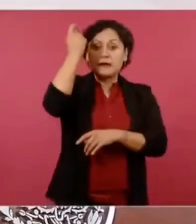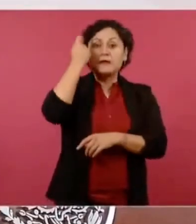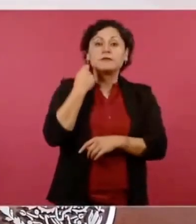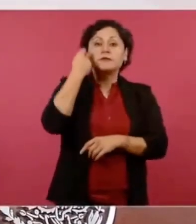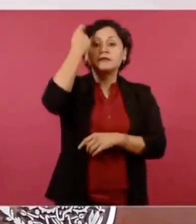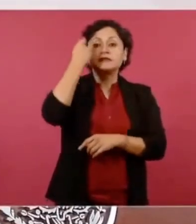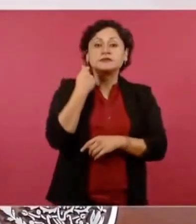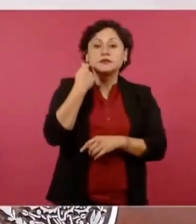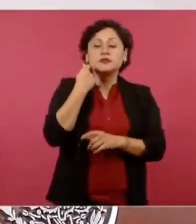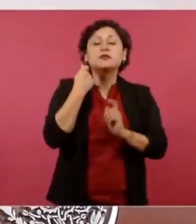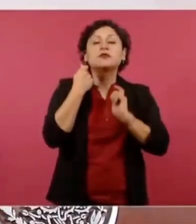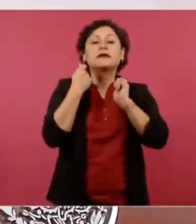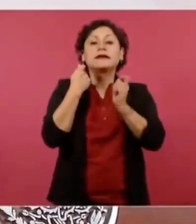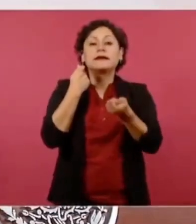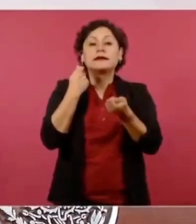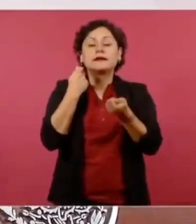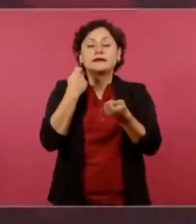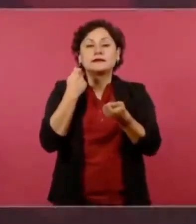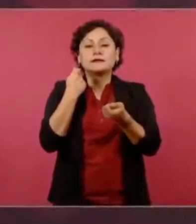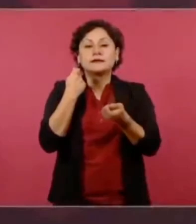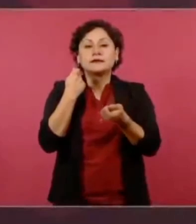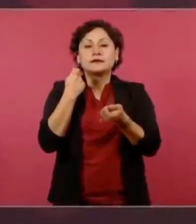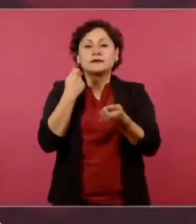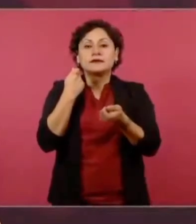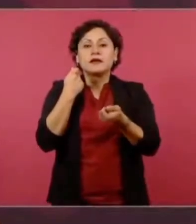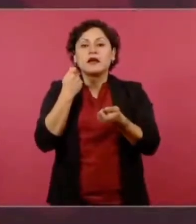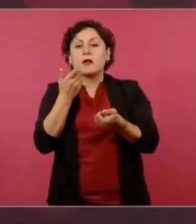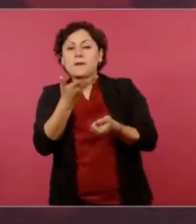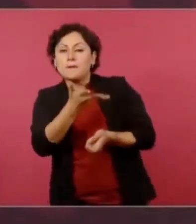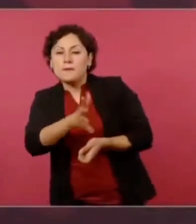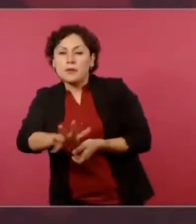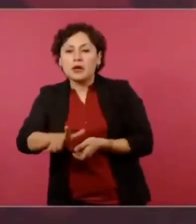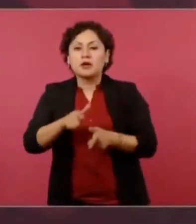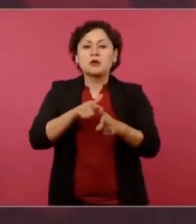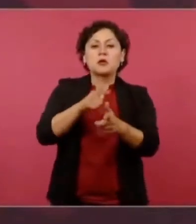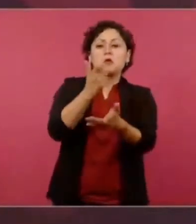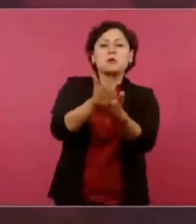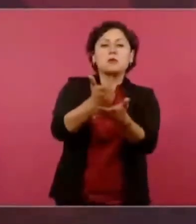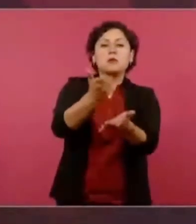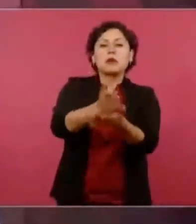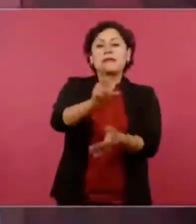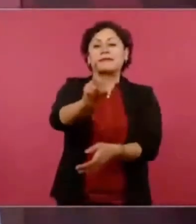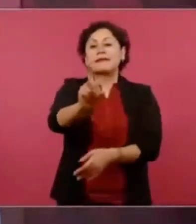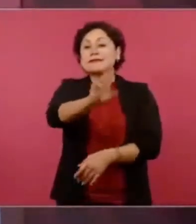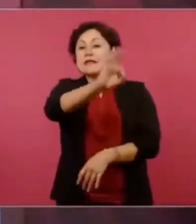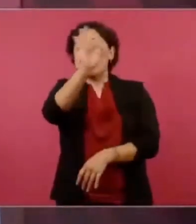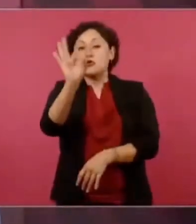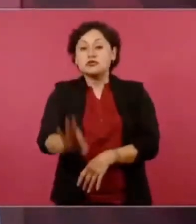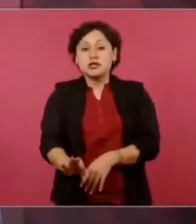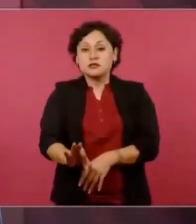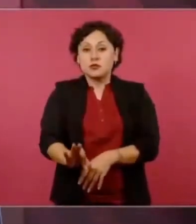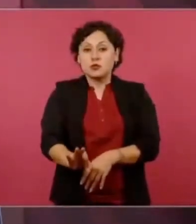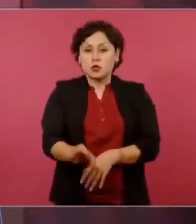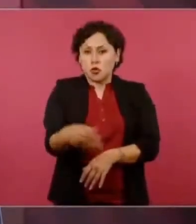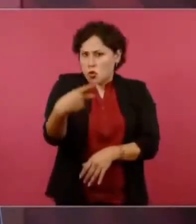recibe el trabajador alrededor del 30% de su salario.